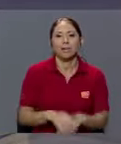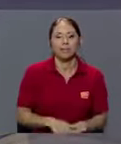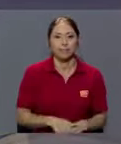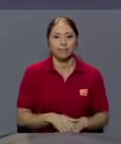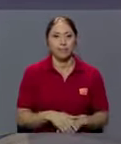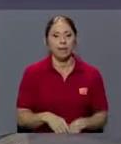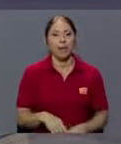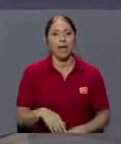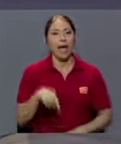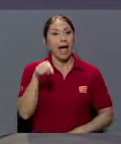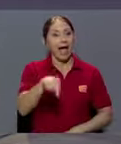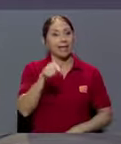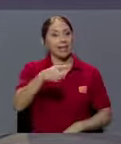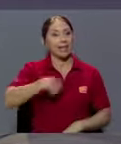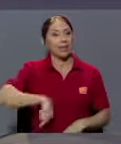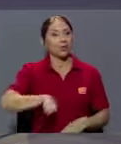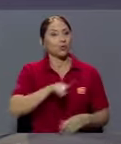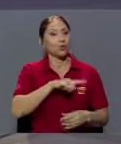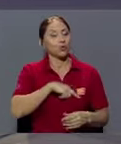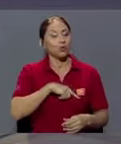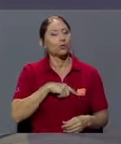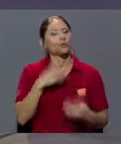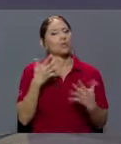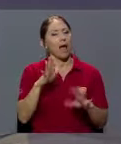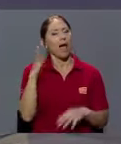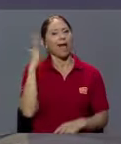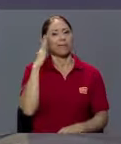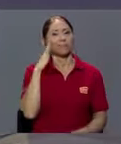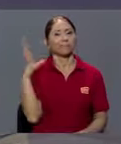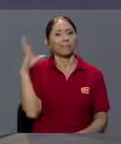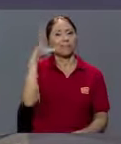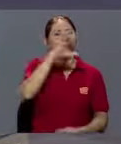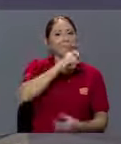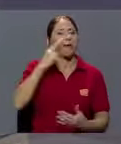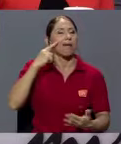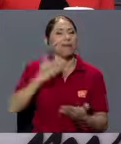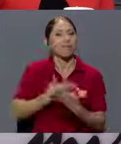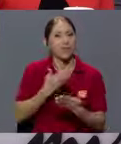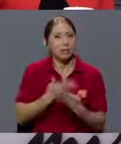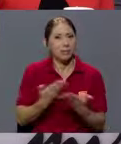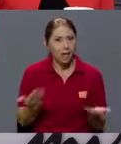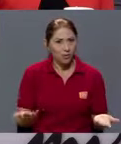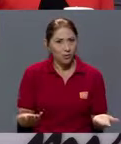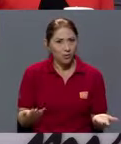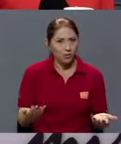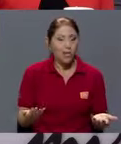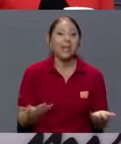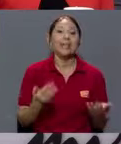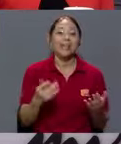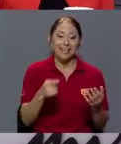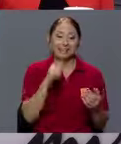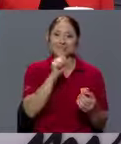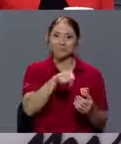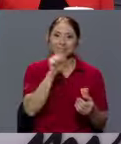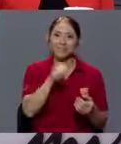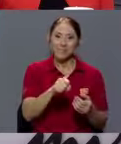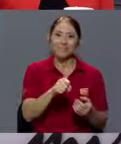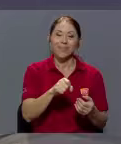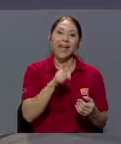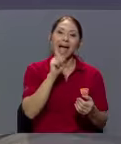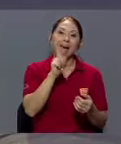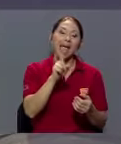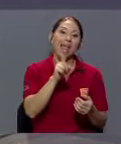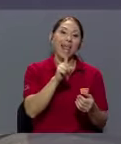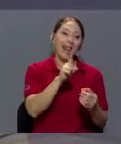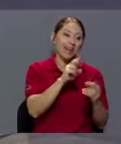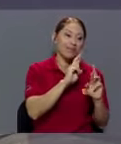Aquí nosotros evidenciamos que hay definitivamente una vinculación directa, tal y como lo plantea